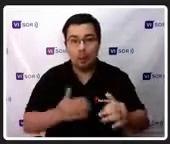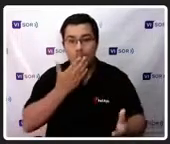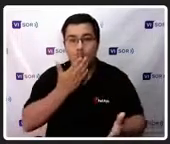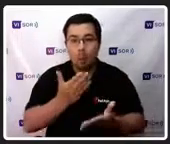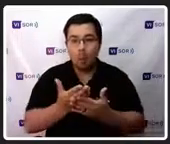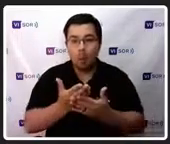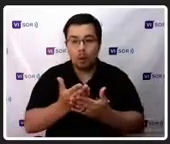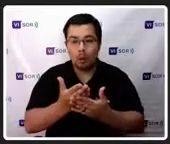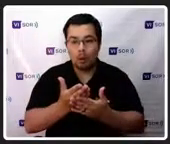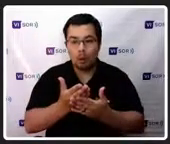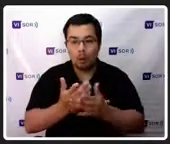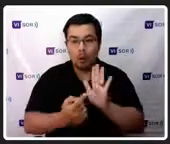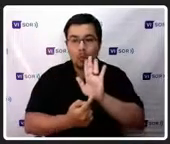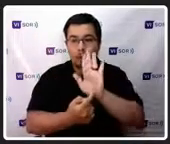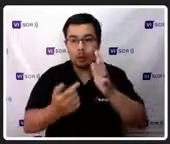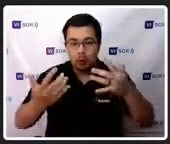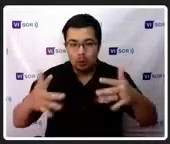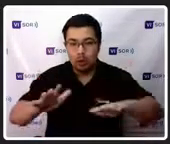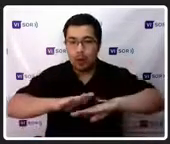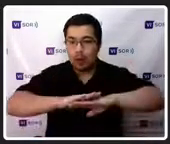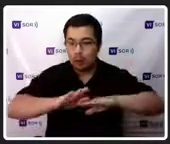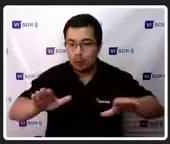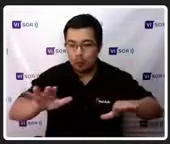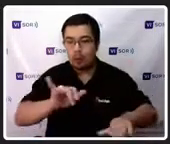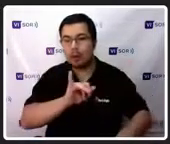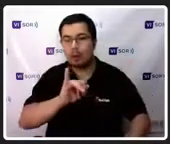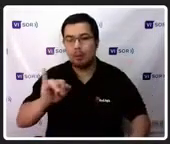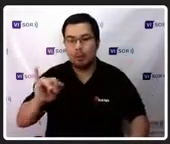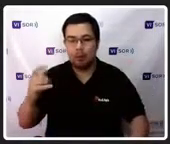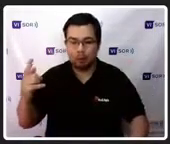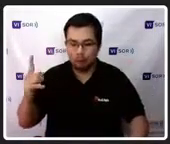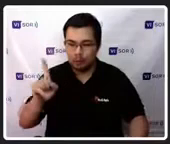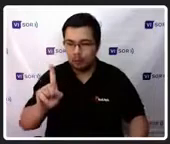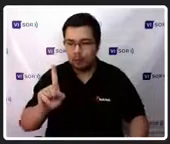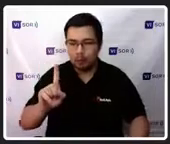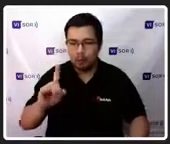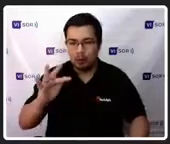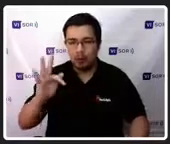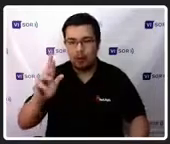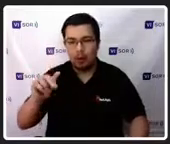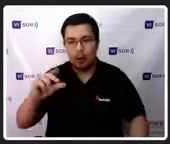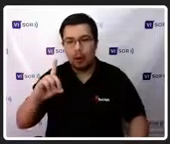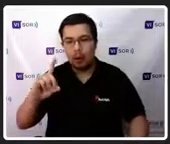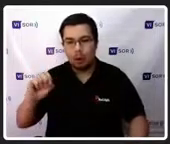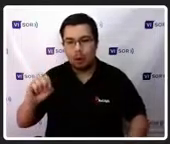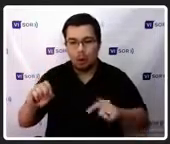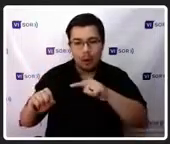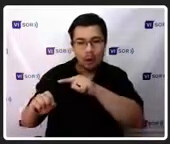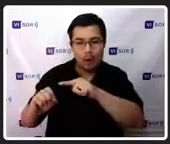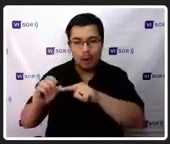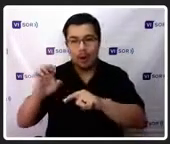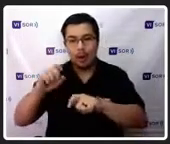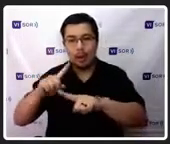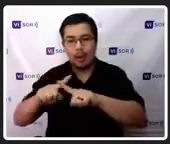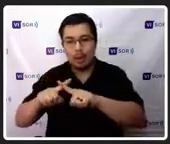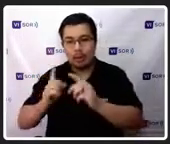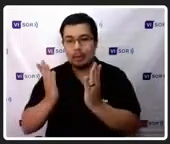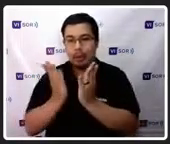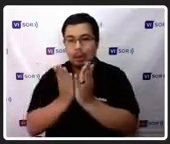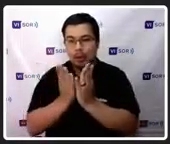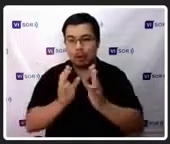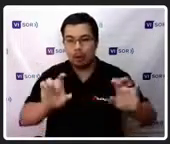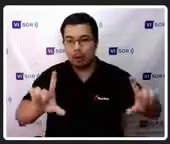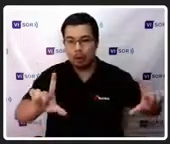con Fernando Salazar. Como ya lo mencionó Francisco, Fernando es un titulado de la